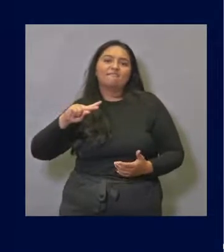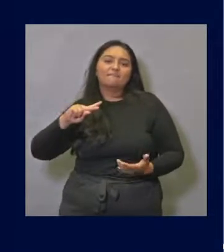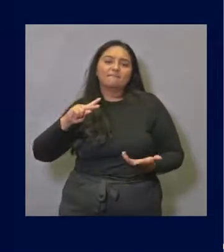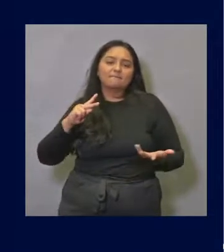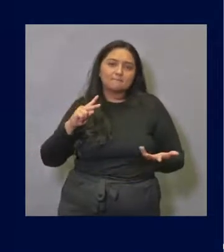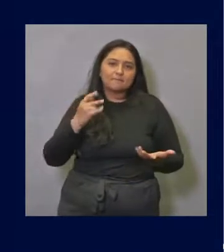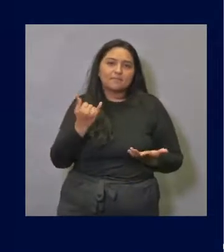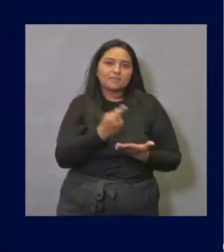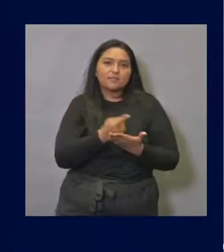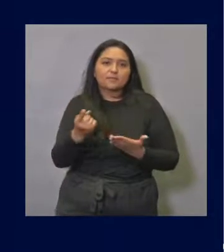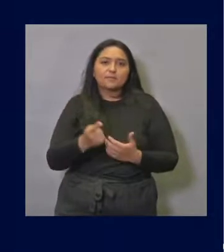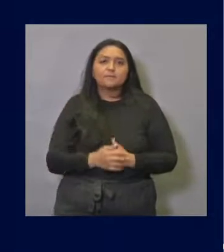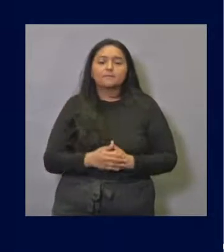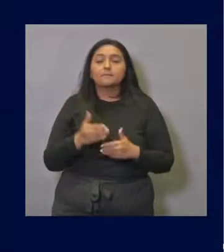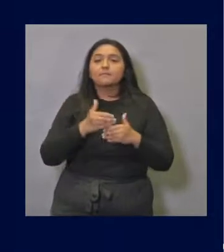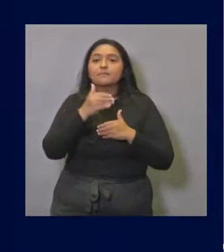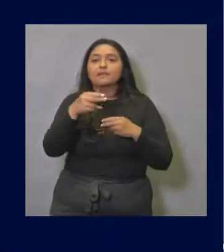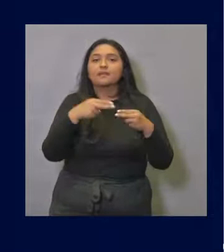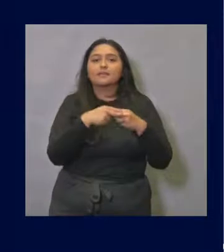Next slide, please.